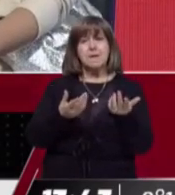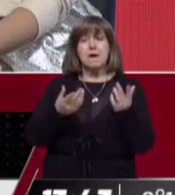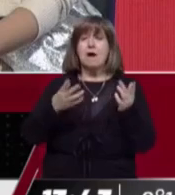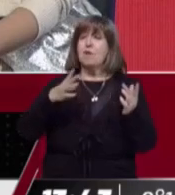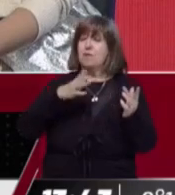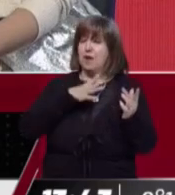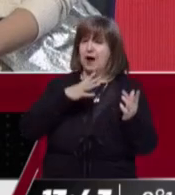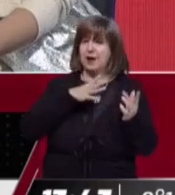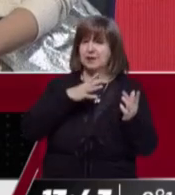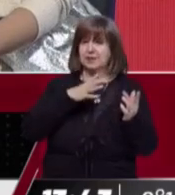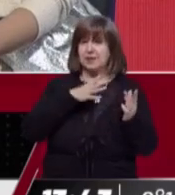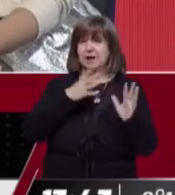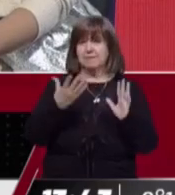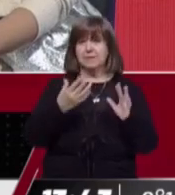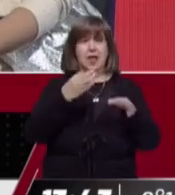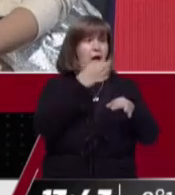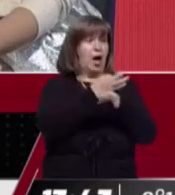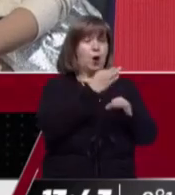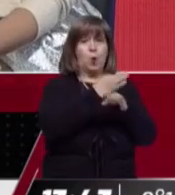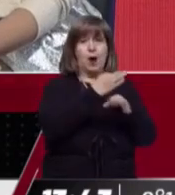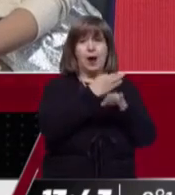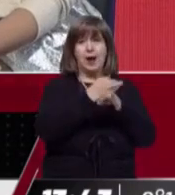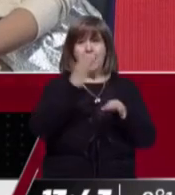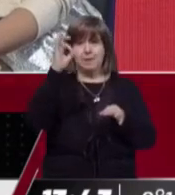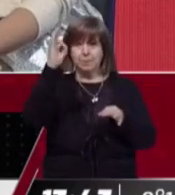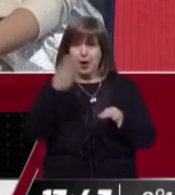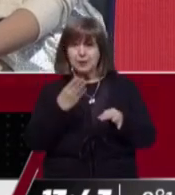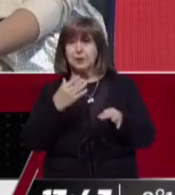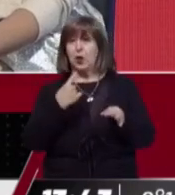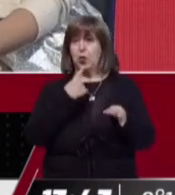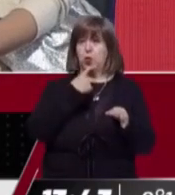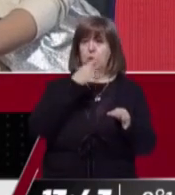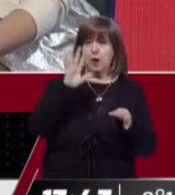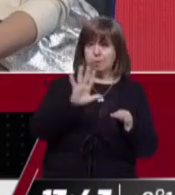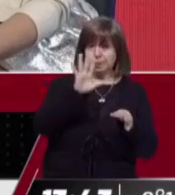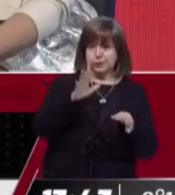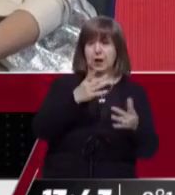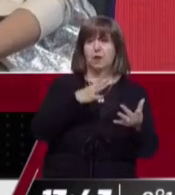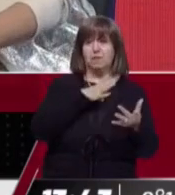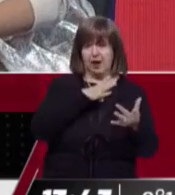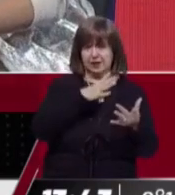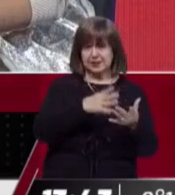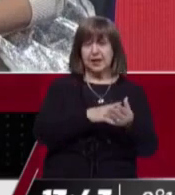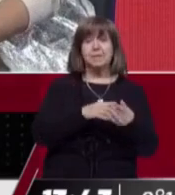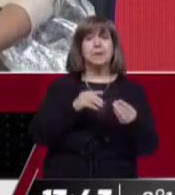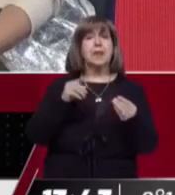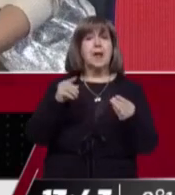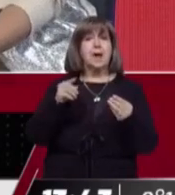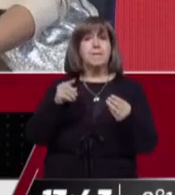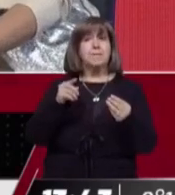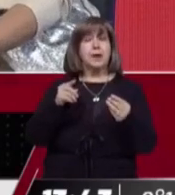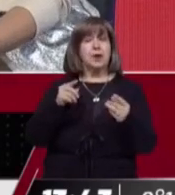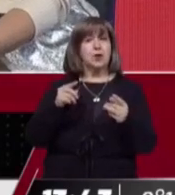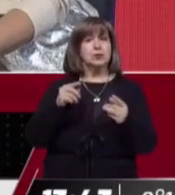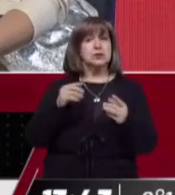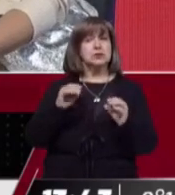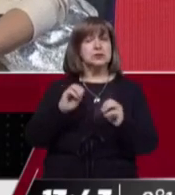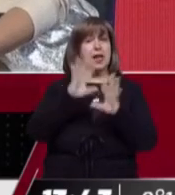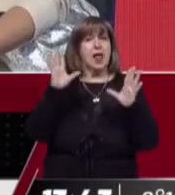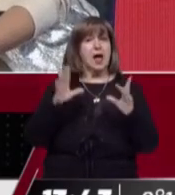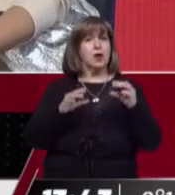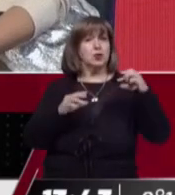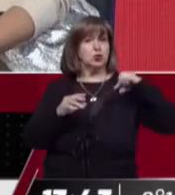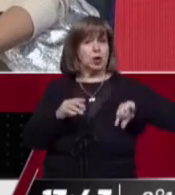tenemos todavía debatido con las escuelas Cuál es el porcentaje eh lo que sí tenemos claridad que estamos cada día perdiendo poder